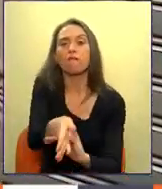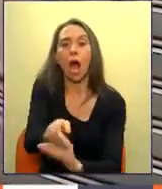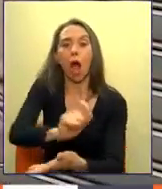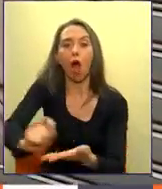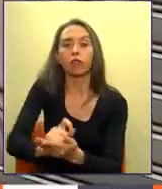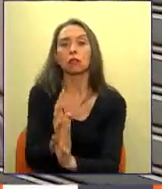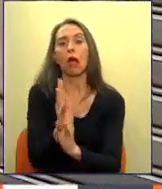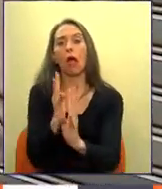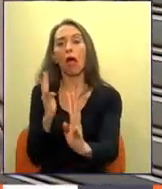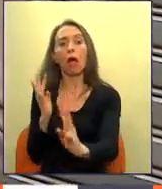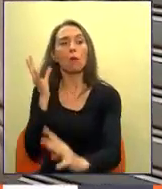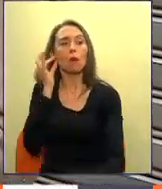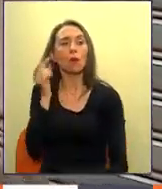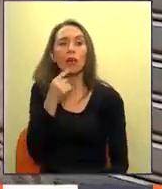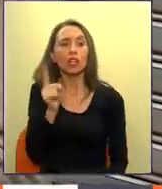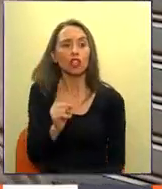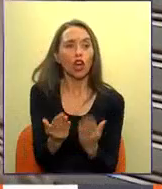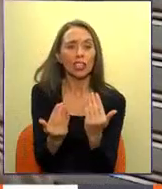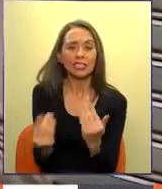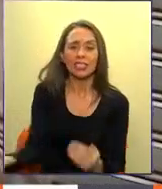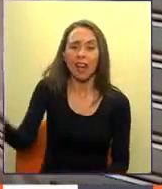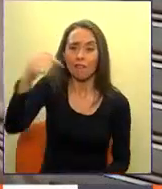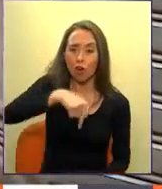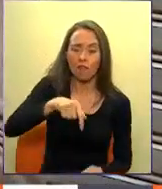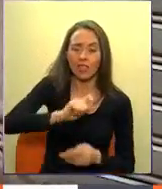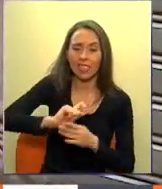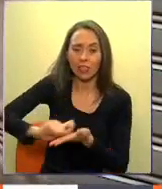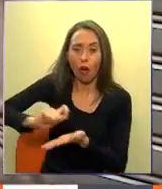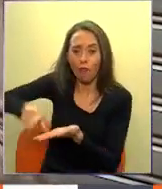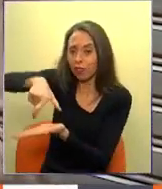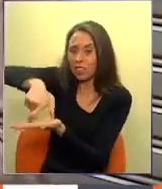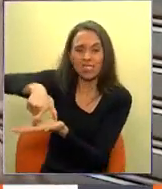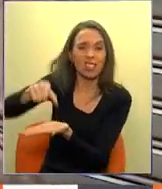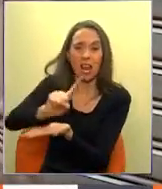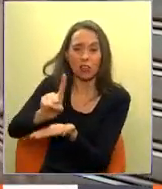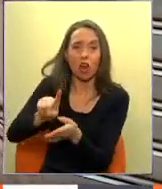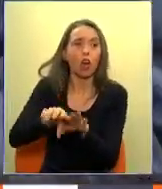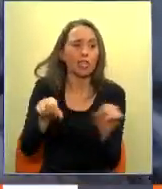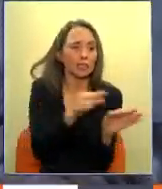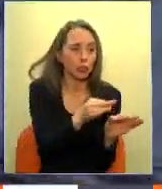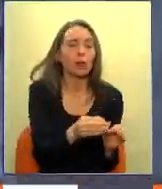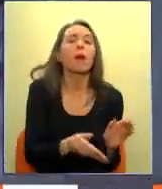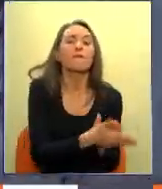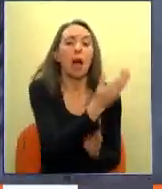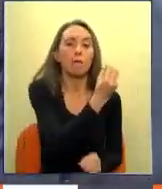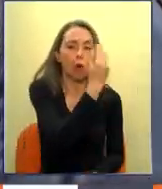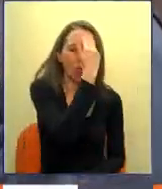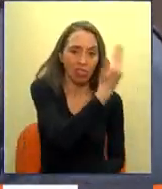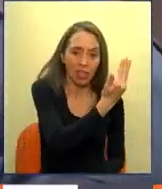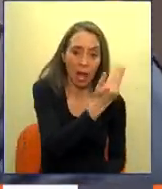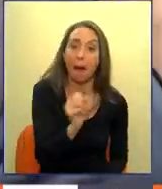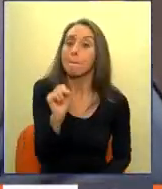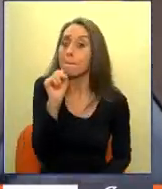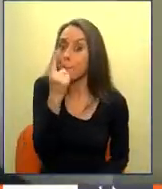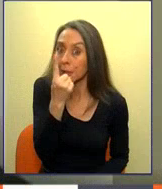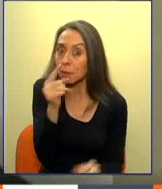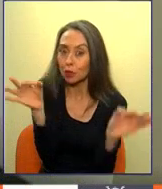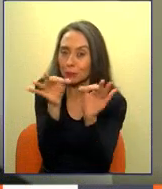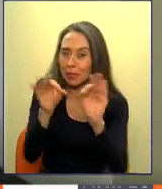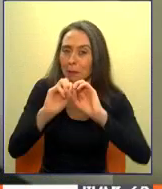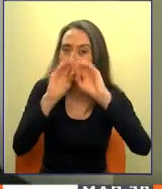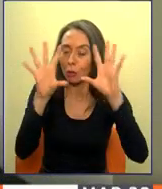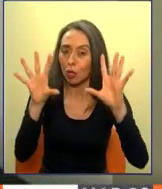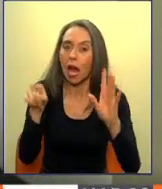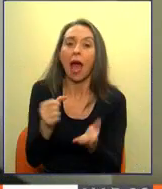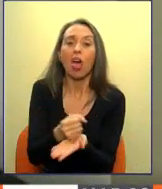ella. Ya no tendría que volver a la sucursal, así que ahí estaríamos listos. Que tenga un buen día. Pero primero, dejar en claro. Este